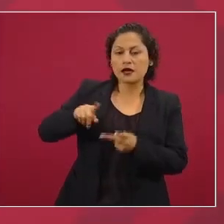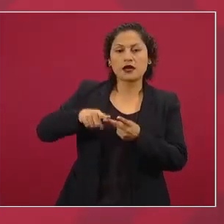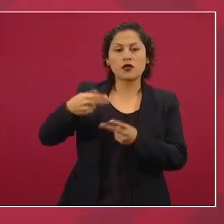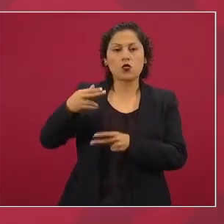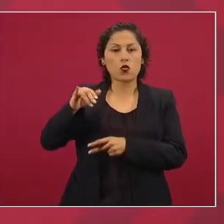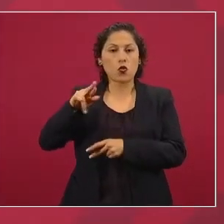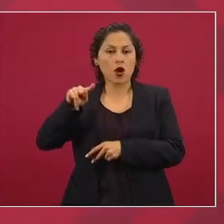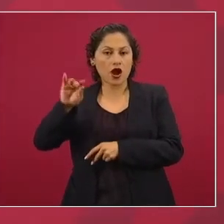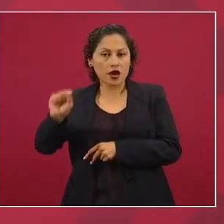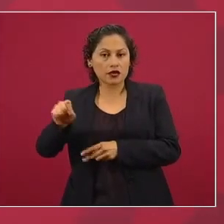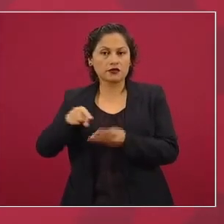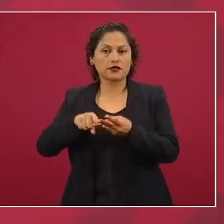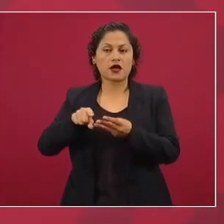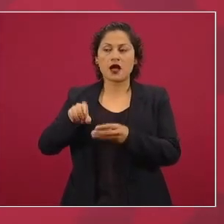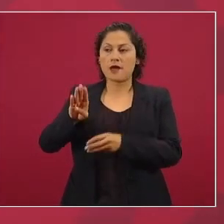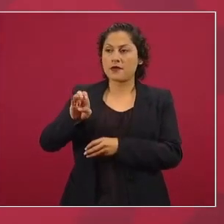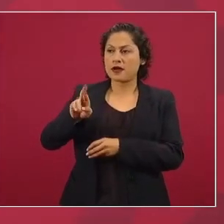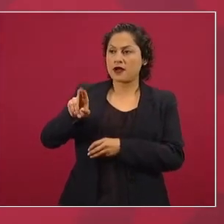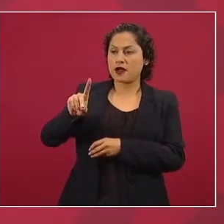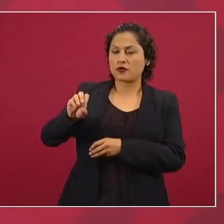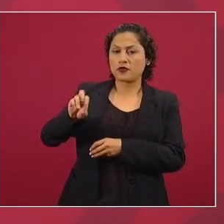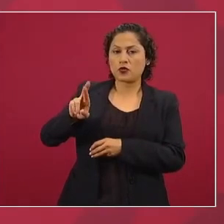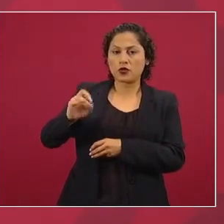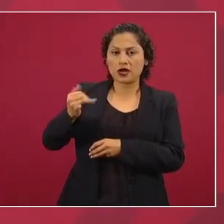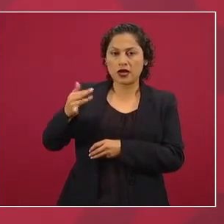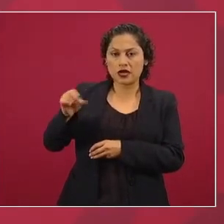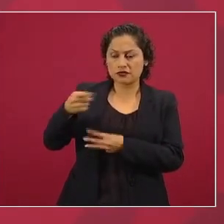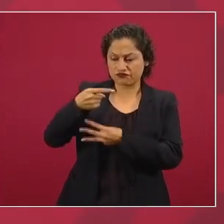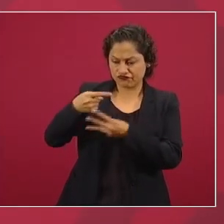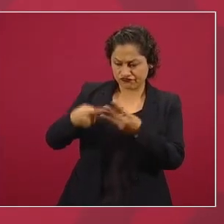el mismo Bernardo Reyes.